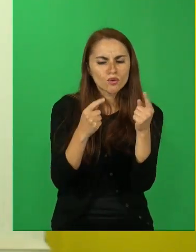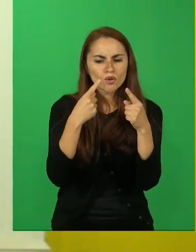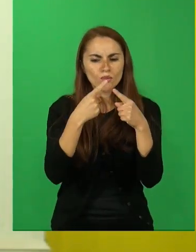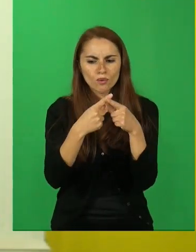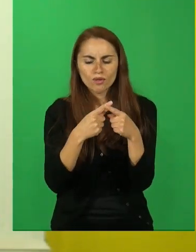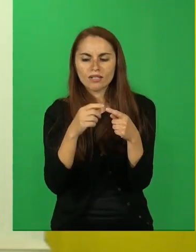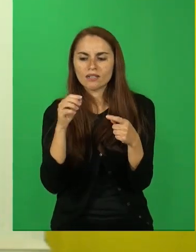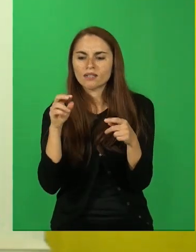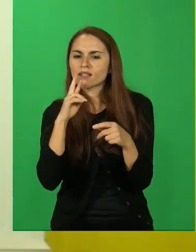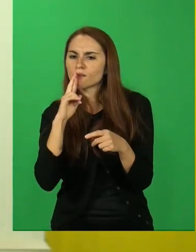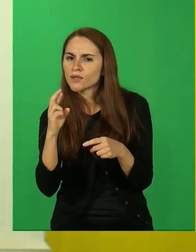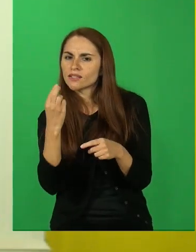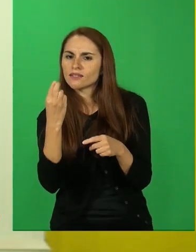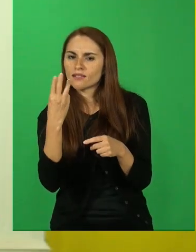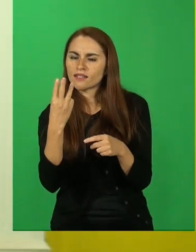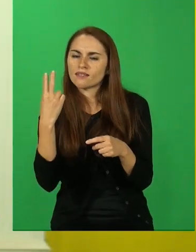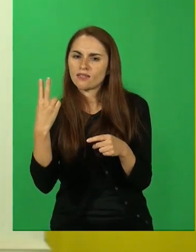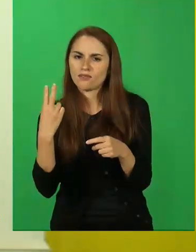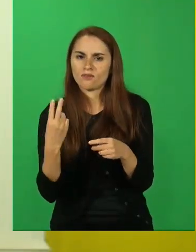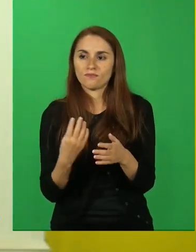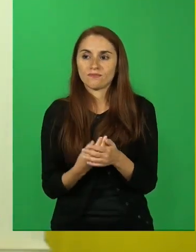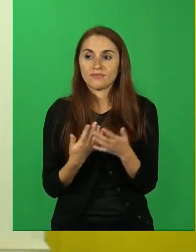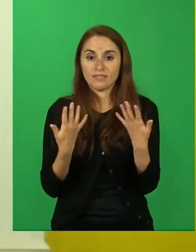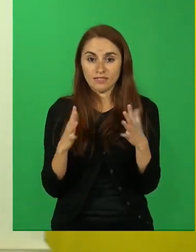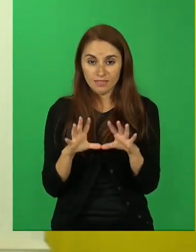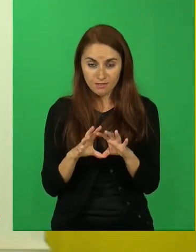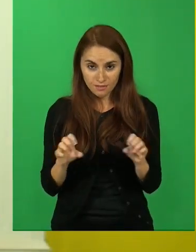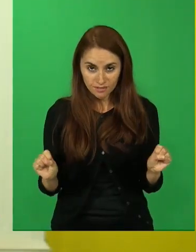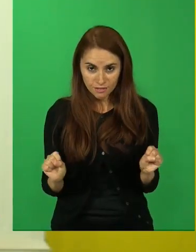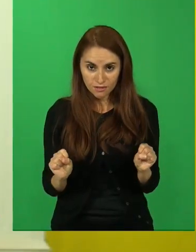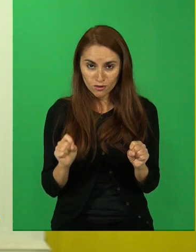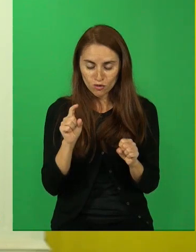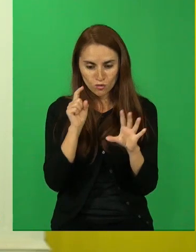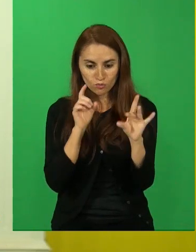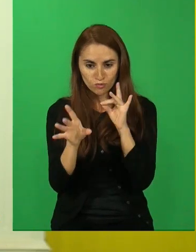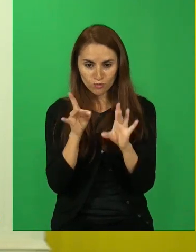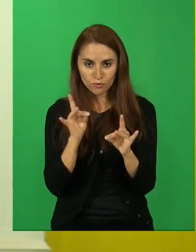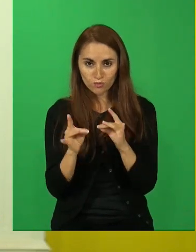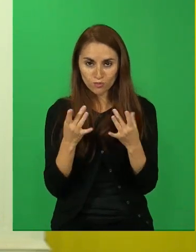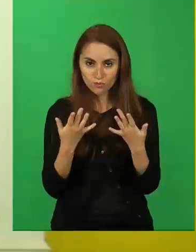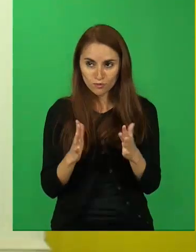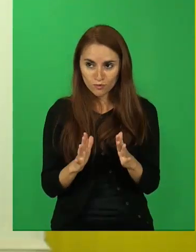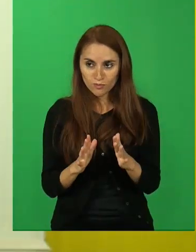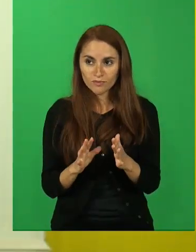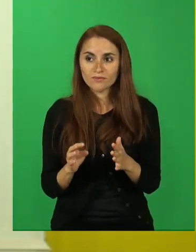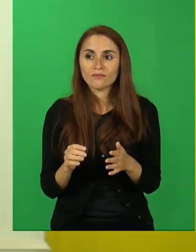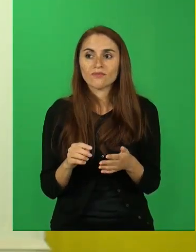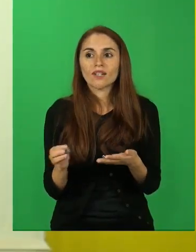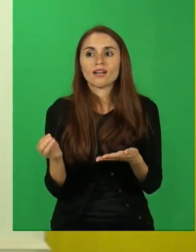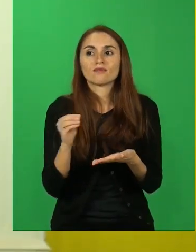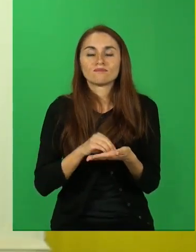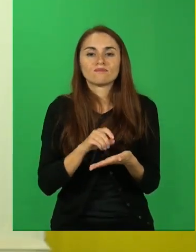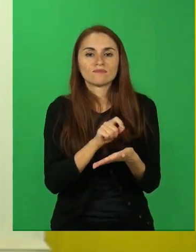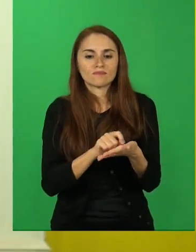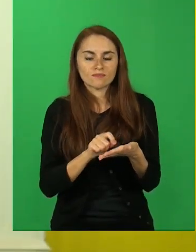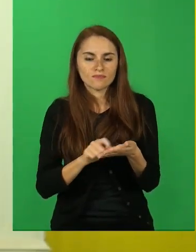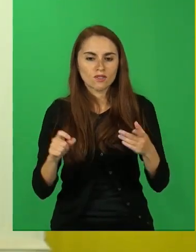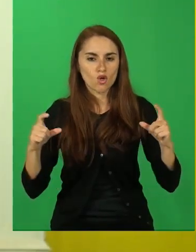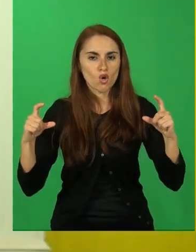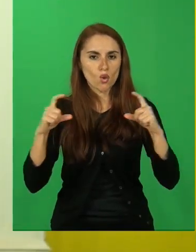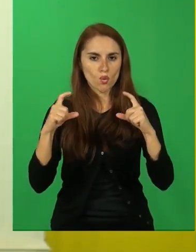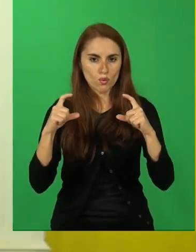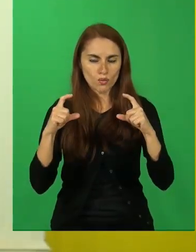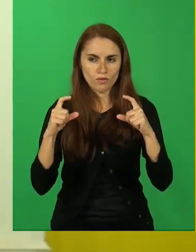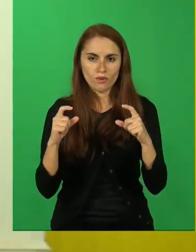den 32. ¿Lo tienes listo? Ahora, ya que los encontraste, ¿qué tienes que hacer? Escribirlos como un